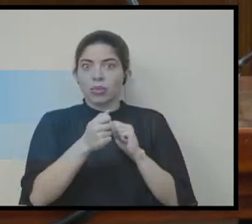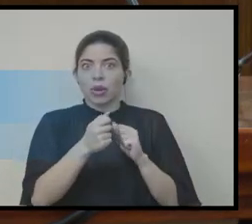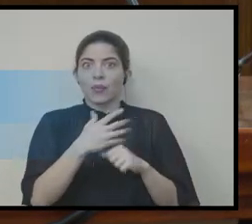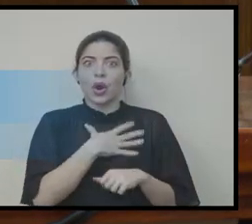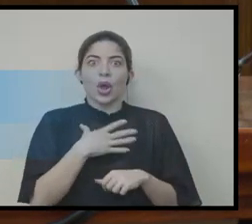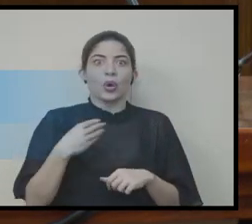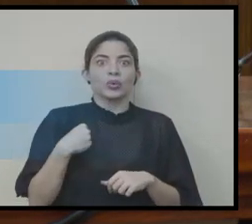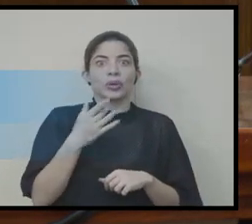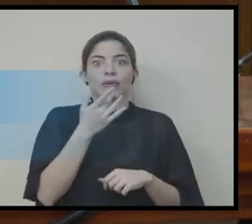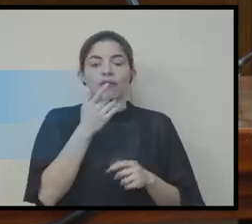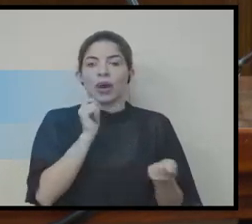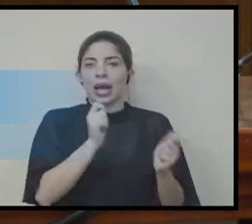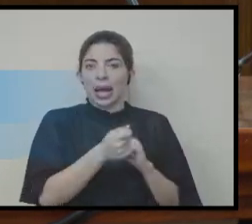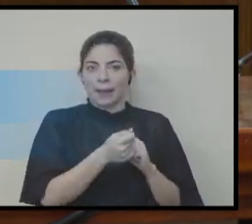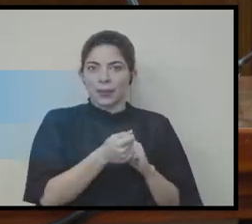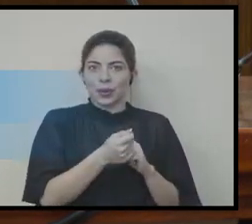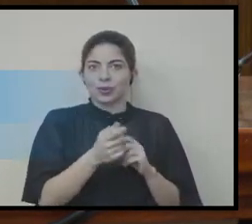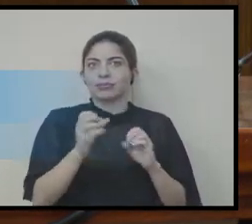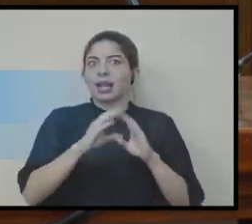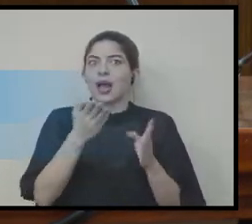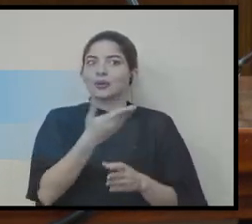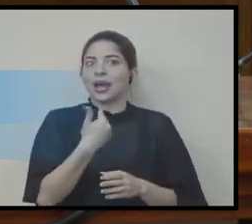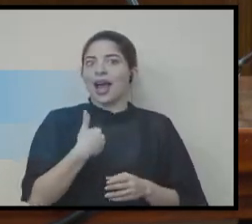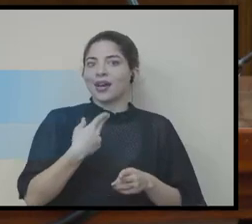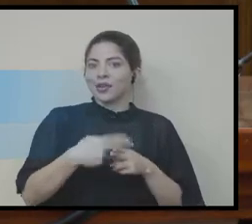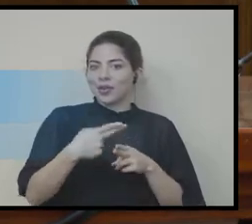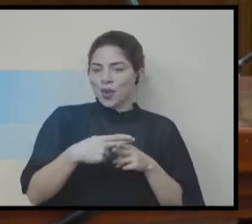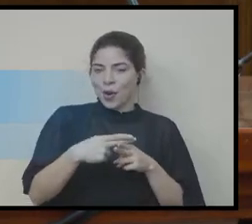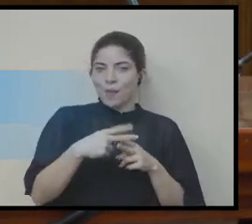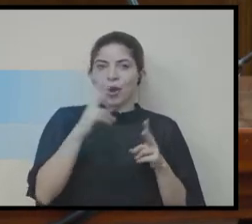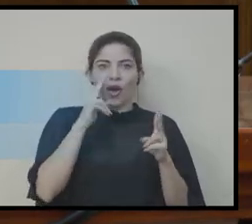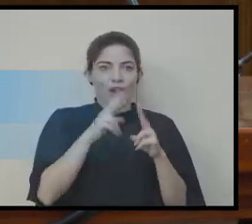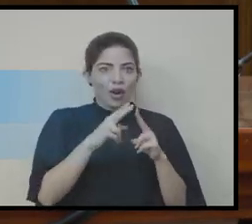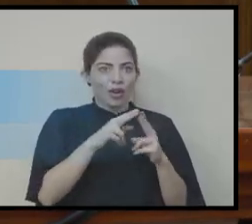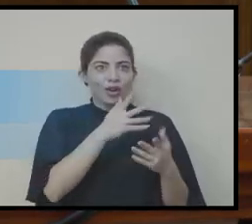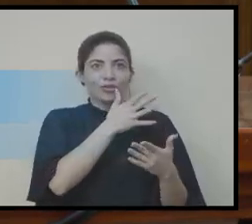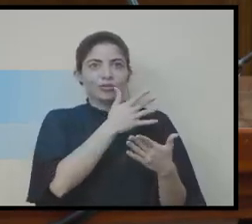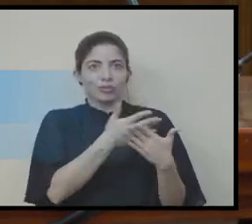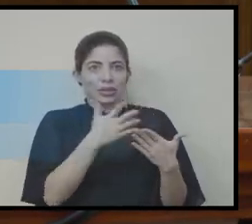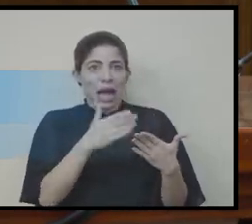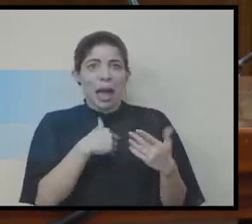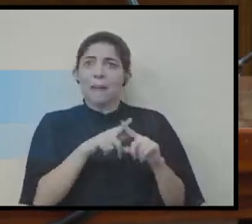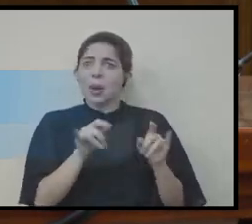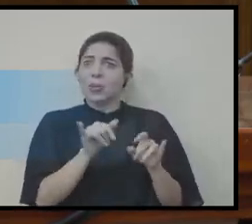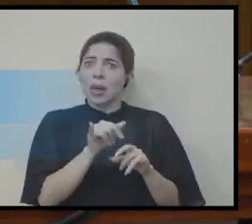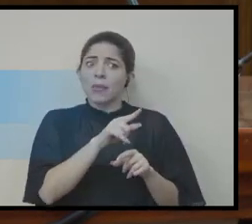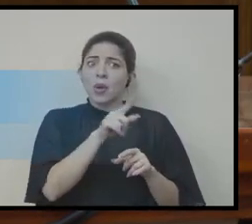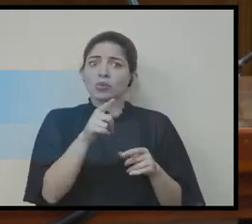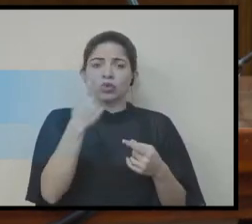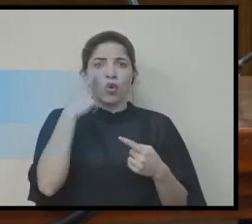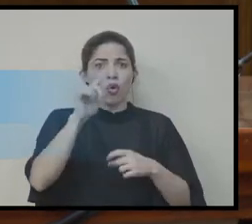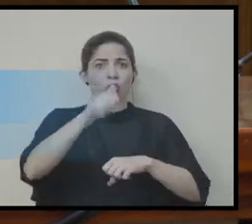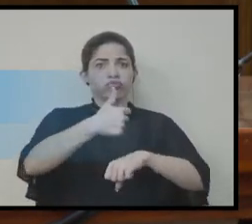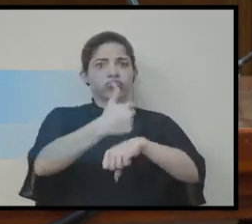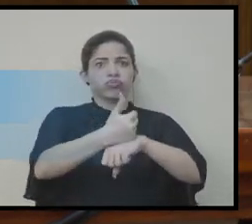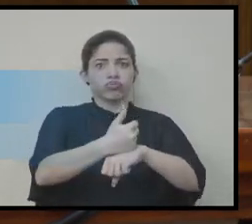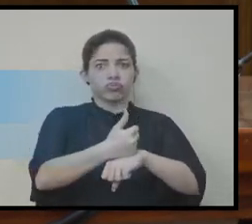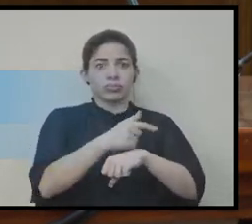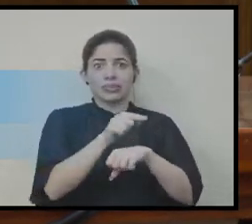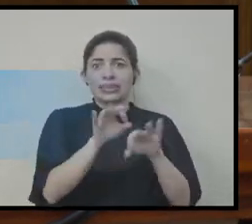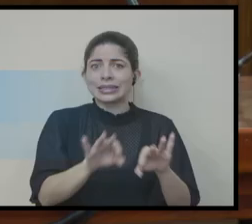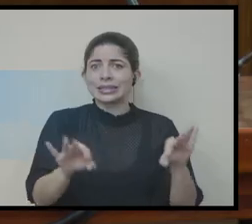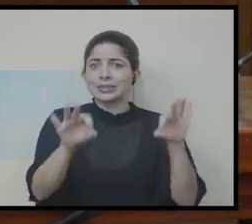las preferencias. Claro, usted tiene un nombre, una trayectoria, pero igual la capitalizó. Eso